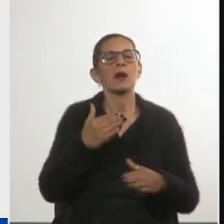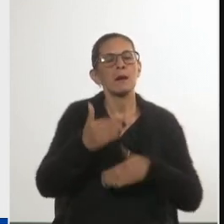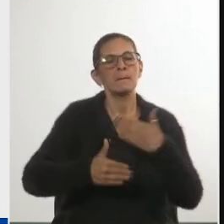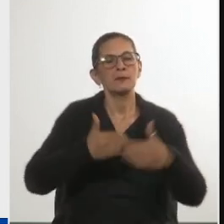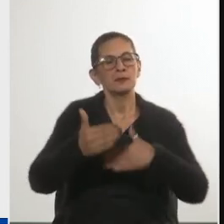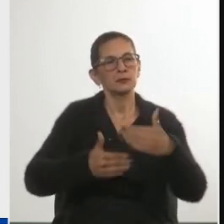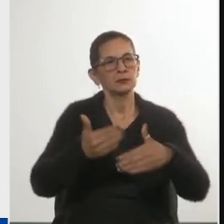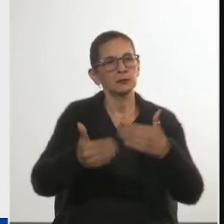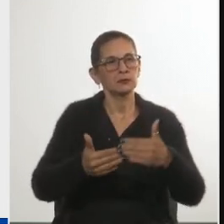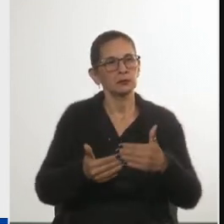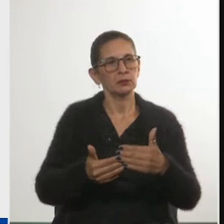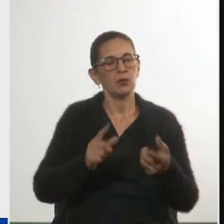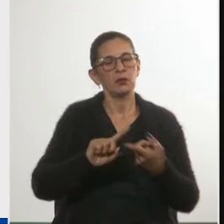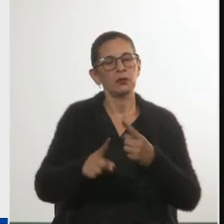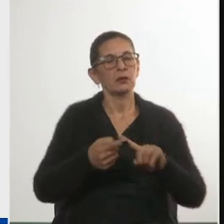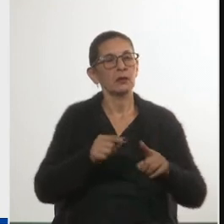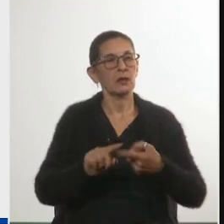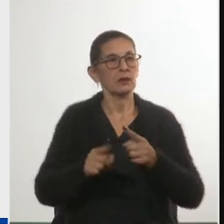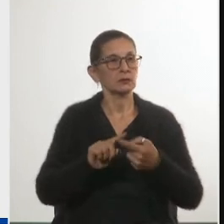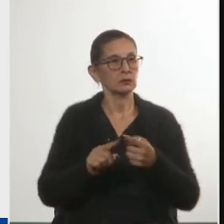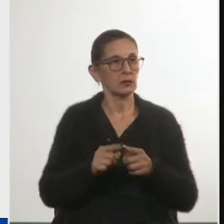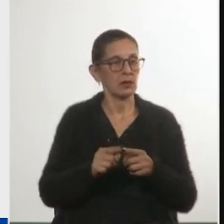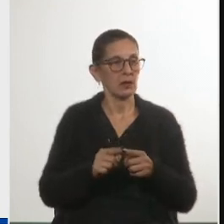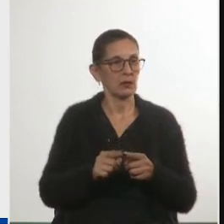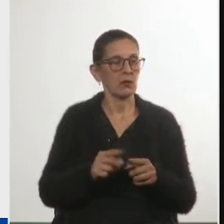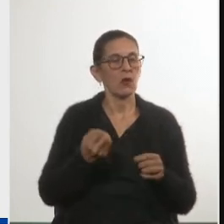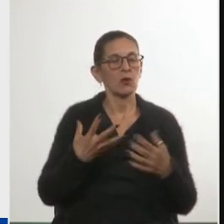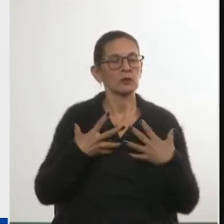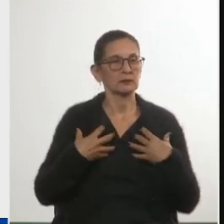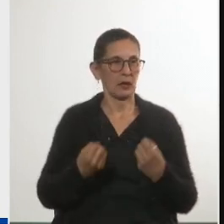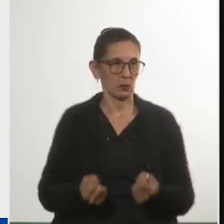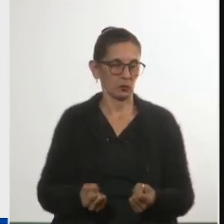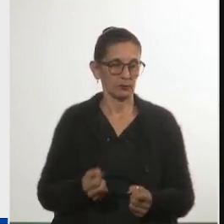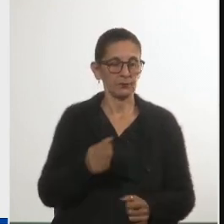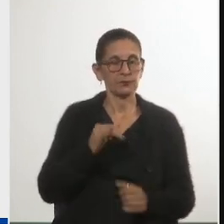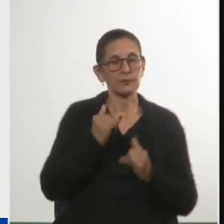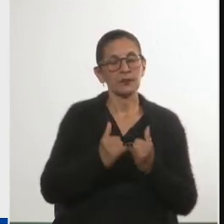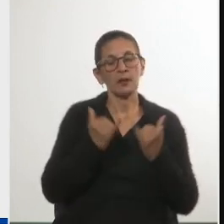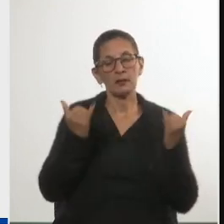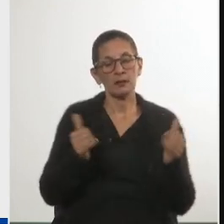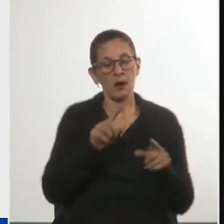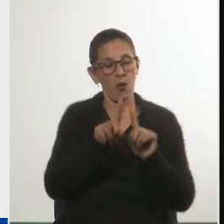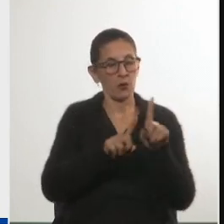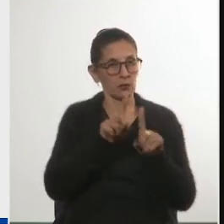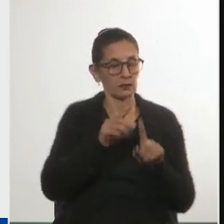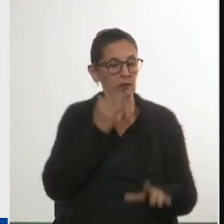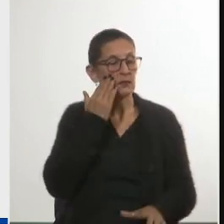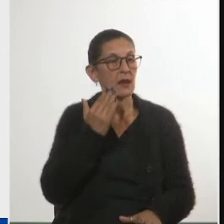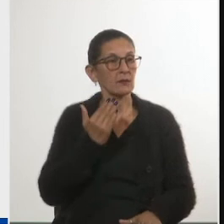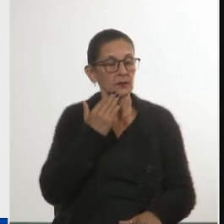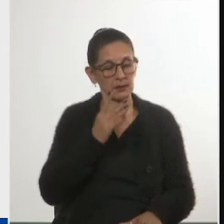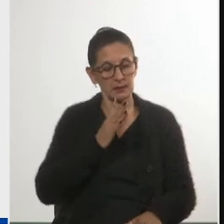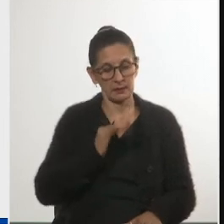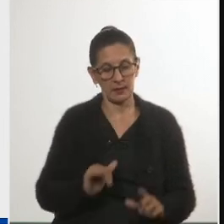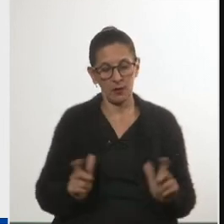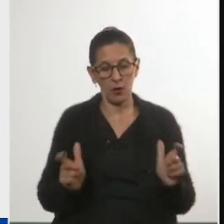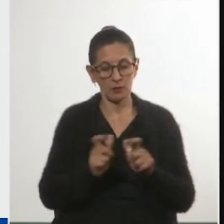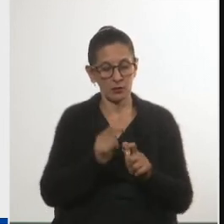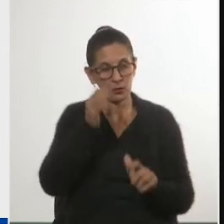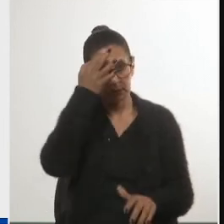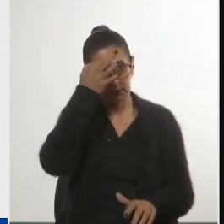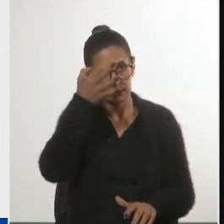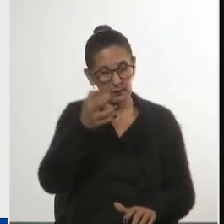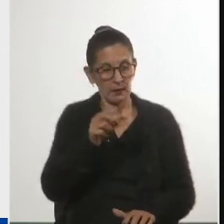procesos relacionados con la salud. El día 11 de abril se reúne la Comisión Técnica del Agua,